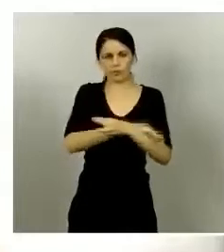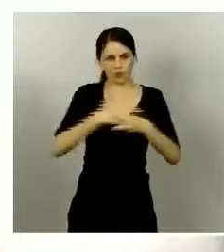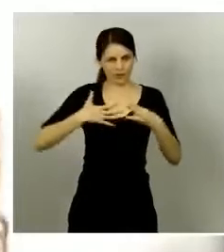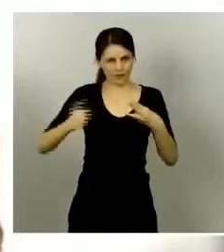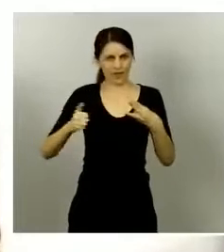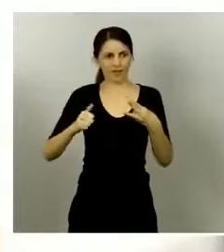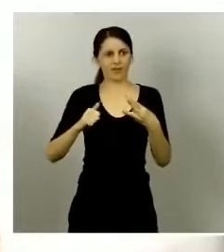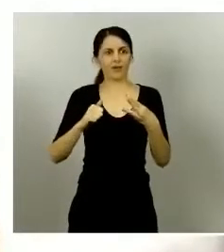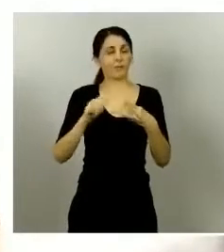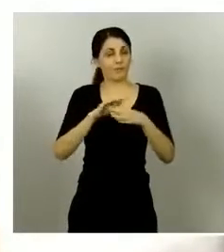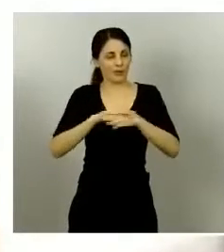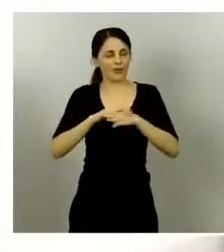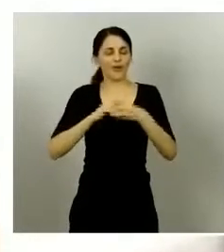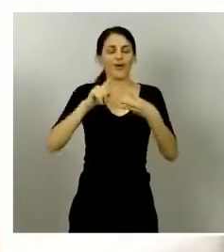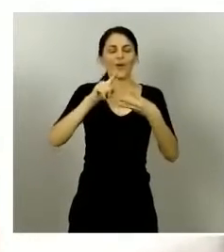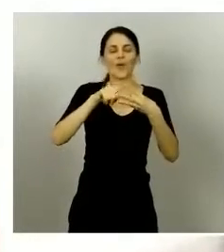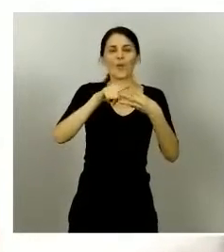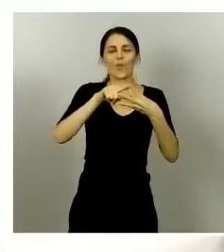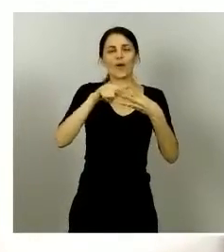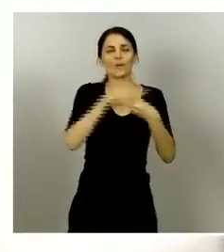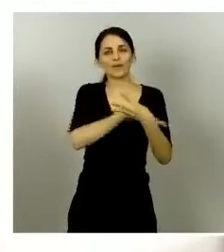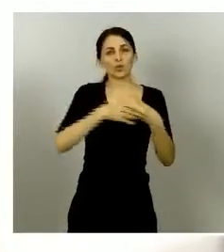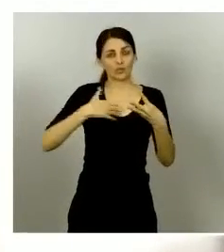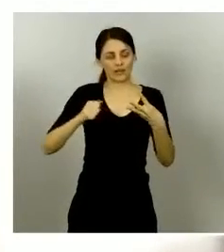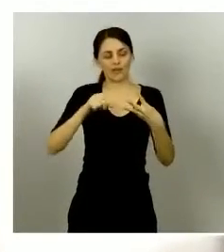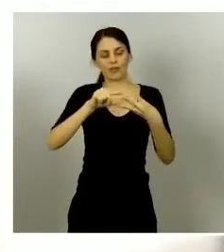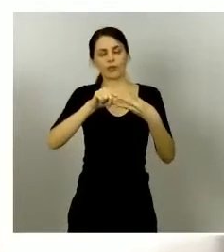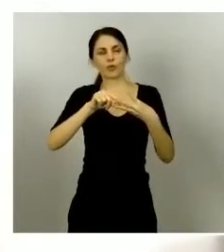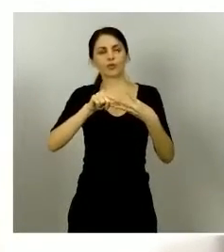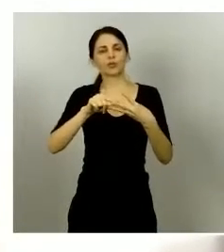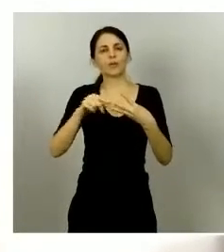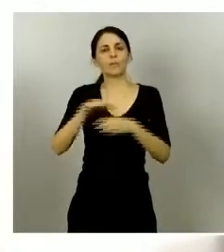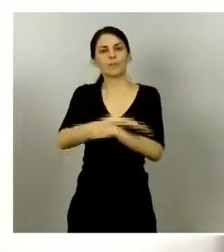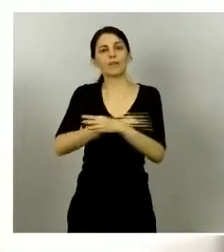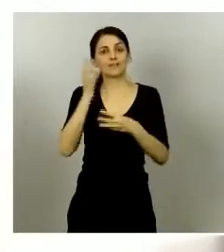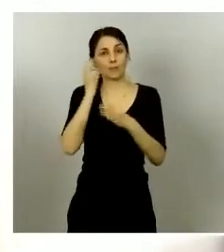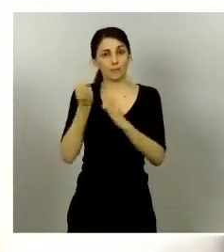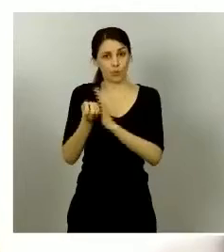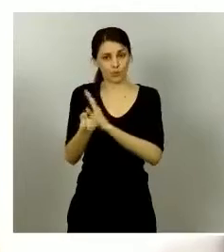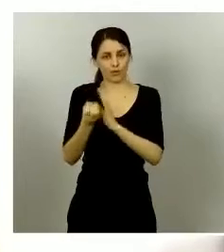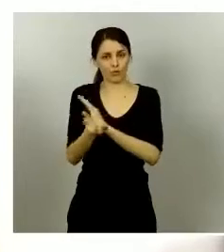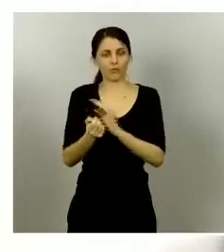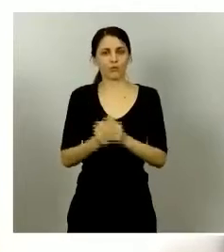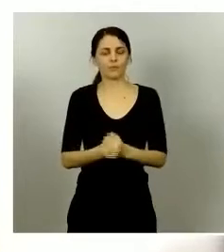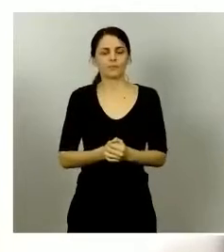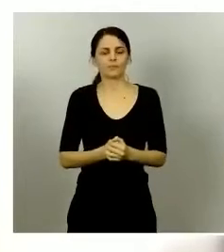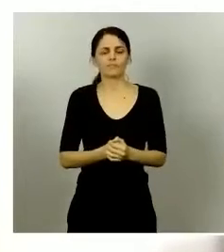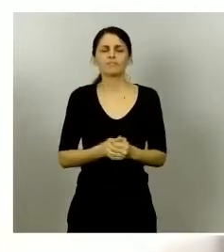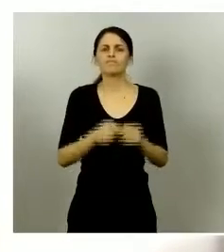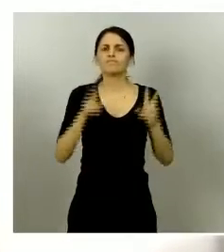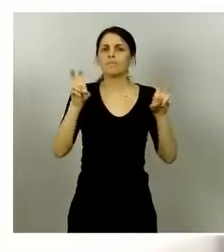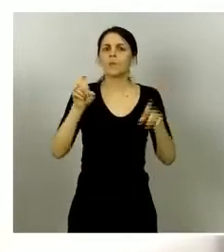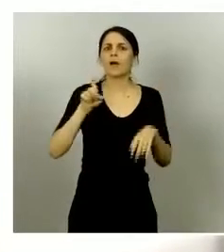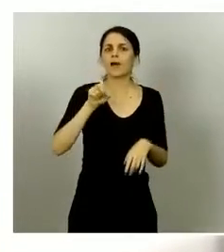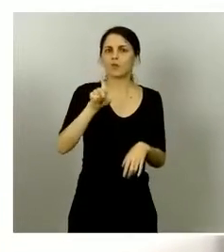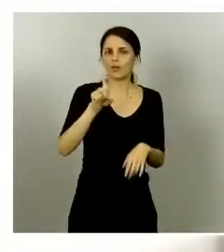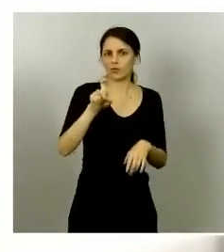tres preguntas, dos para el ministro de Sanidad, una para el ministro de Sanidad y dos para la ministra